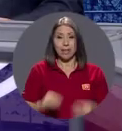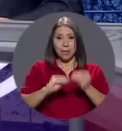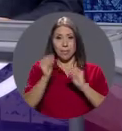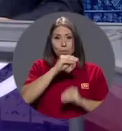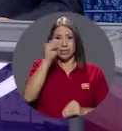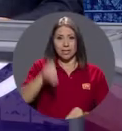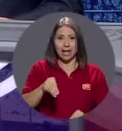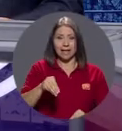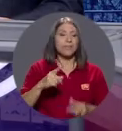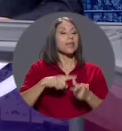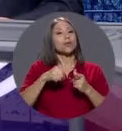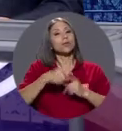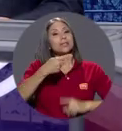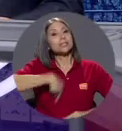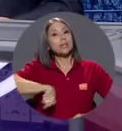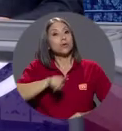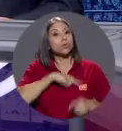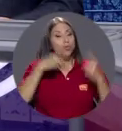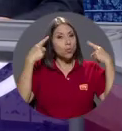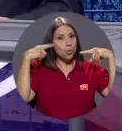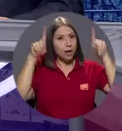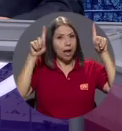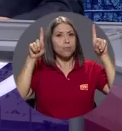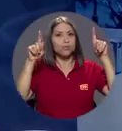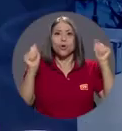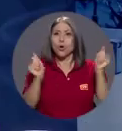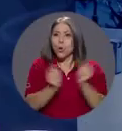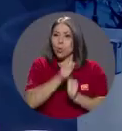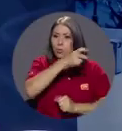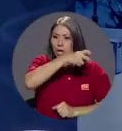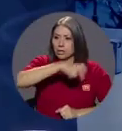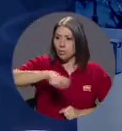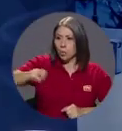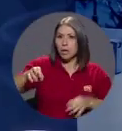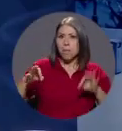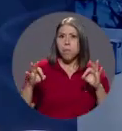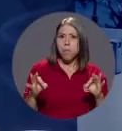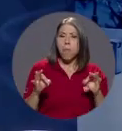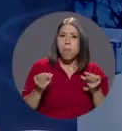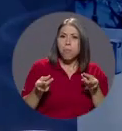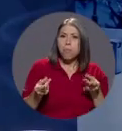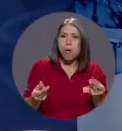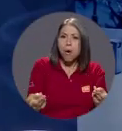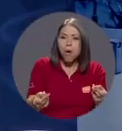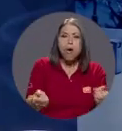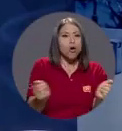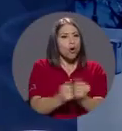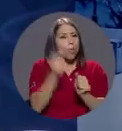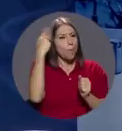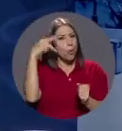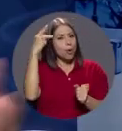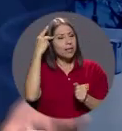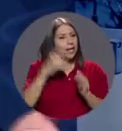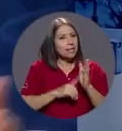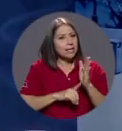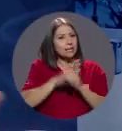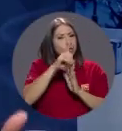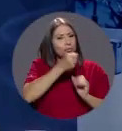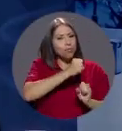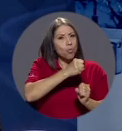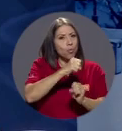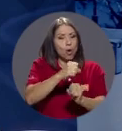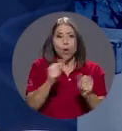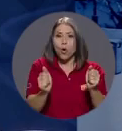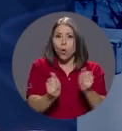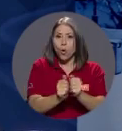ese porcentaje. Entonces, imagínense que si logramos comprometer con un transporte eficiente, con políticas de desarrollo en los gobiernos